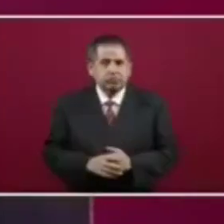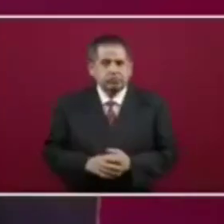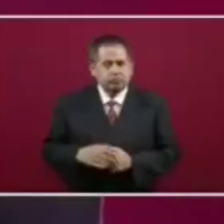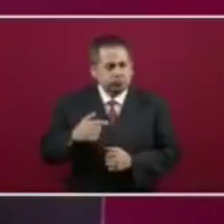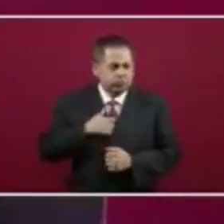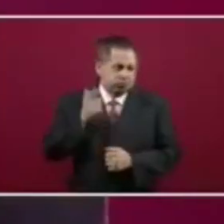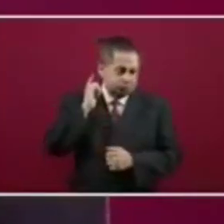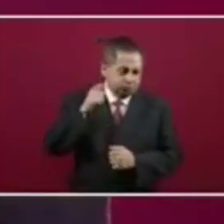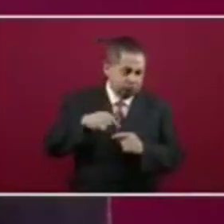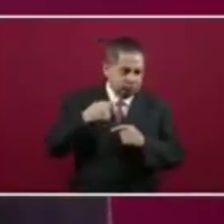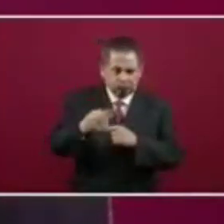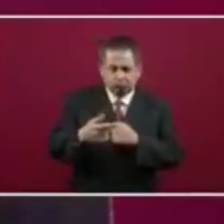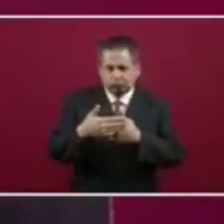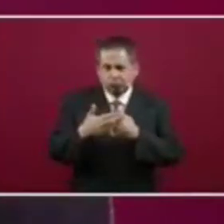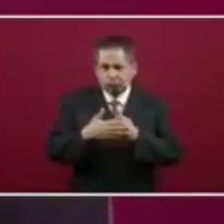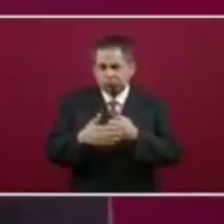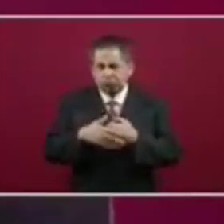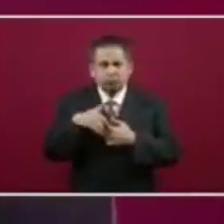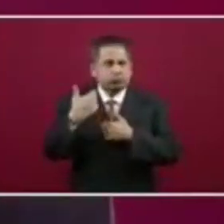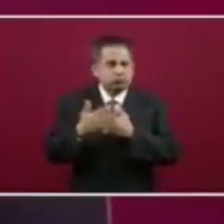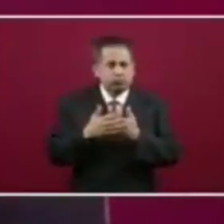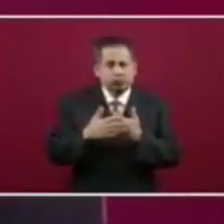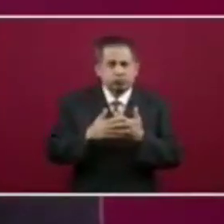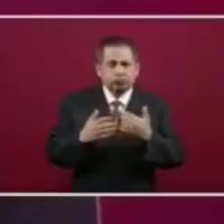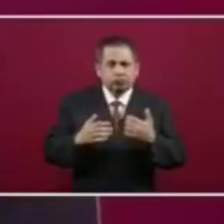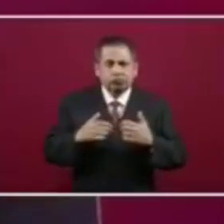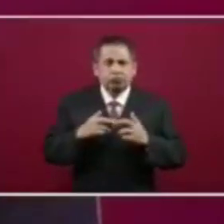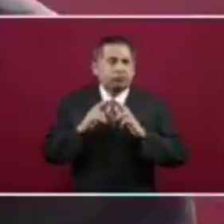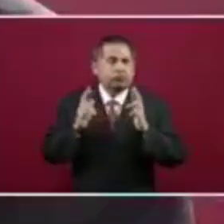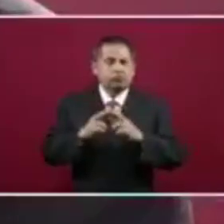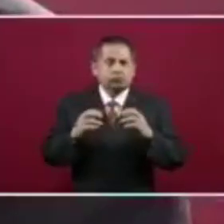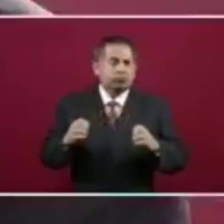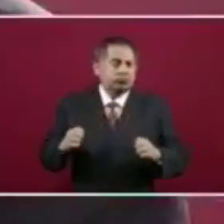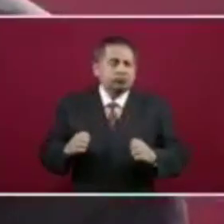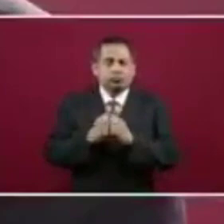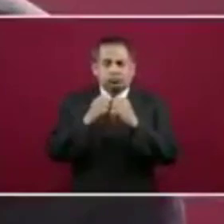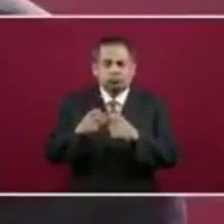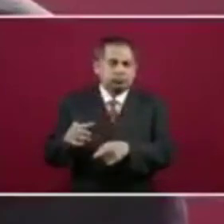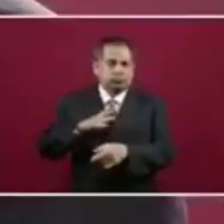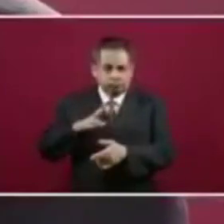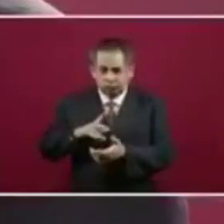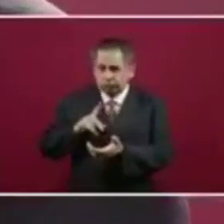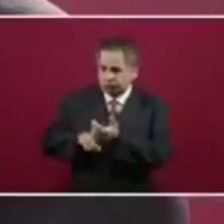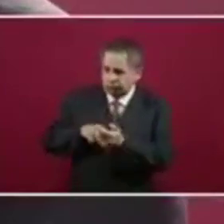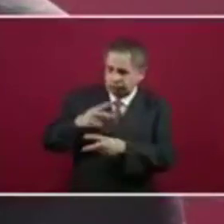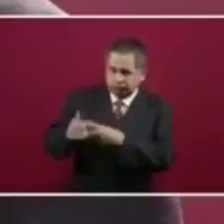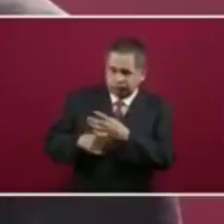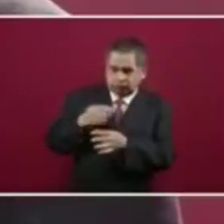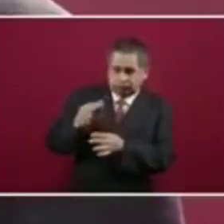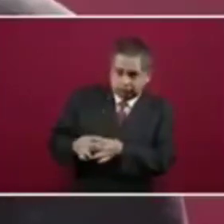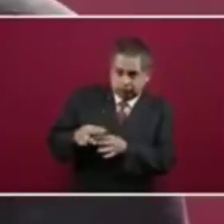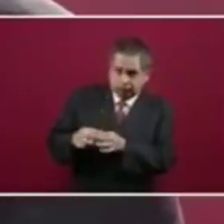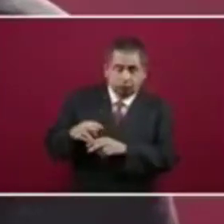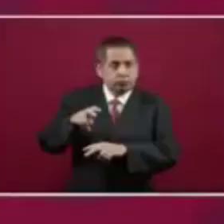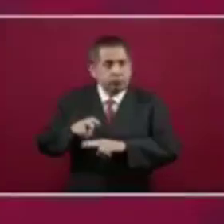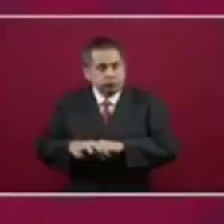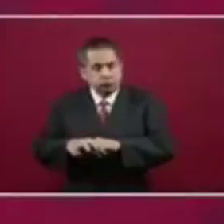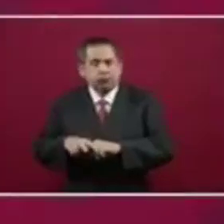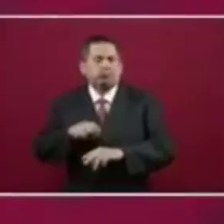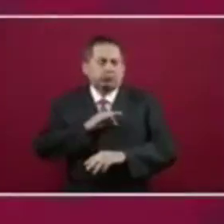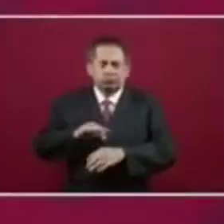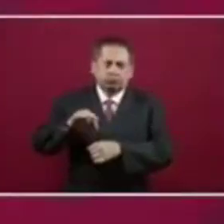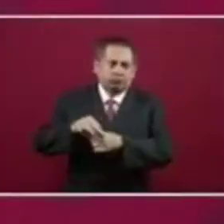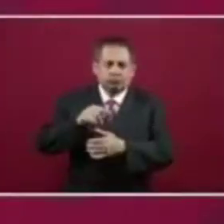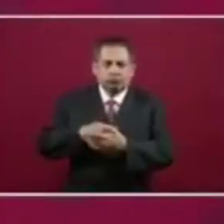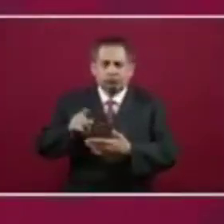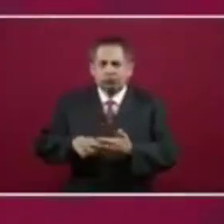yo espero que para la próxima estén presentes y